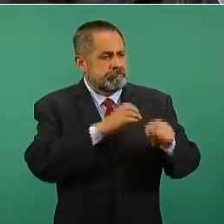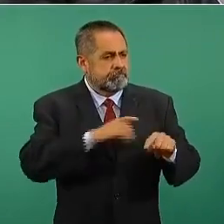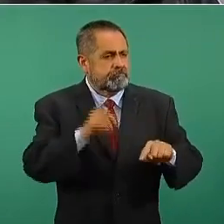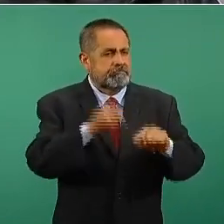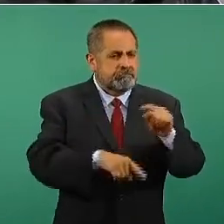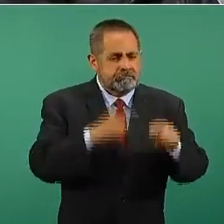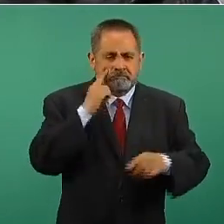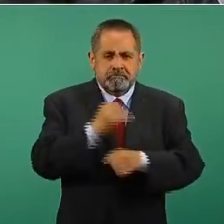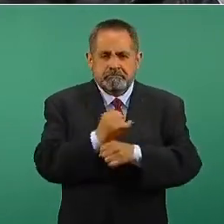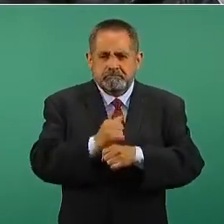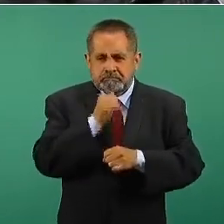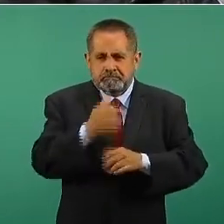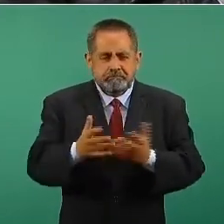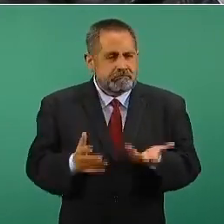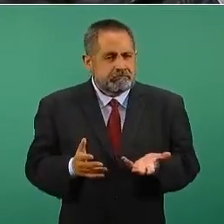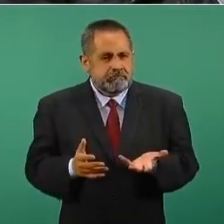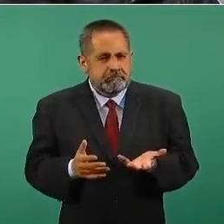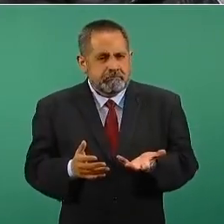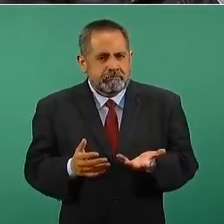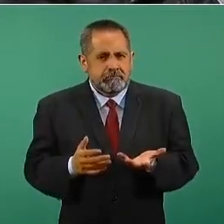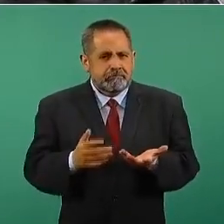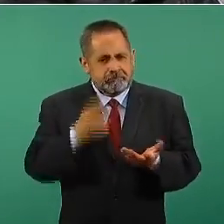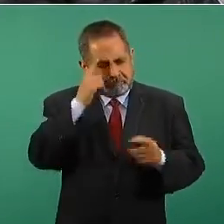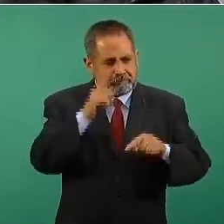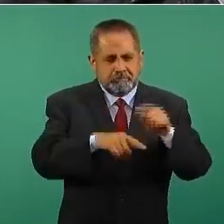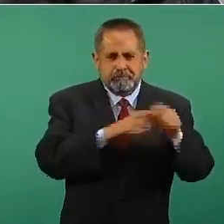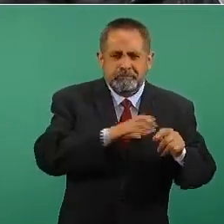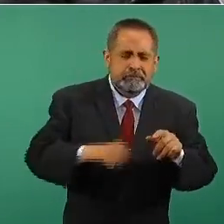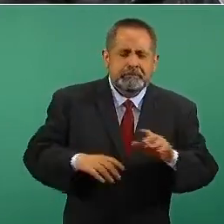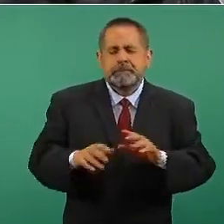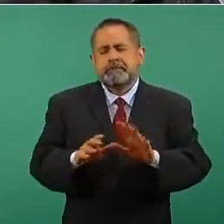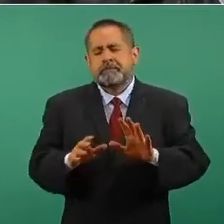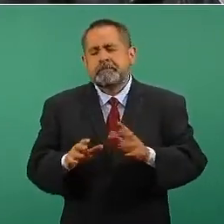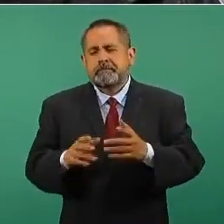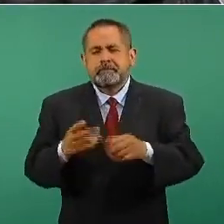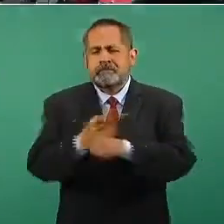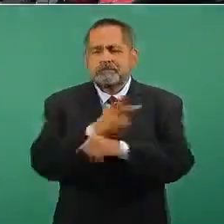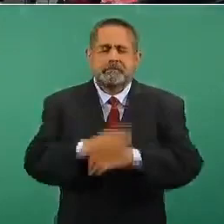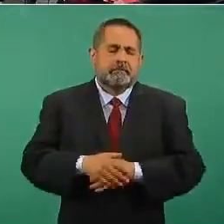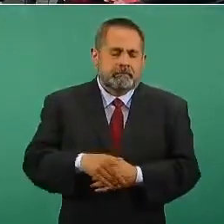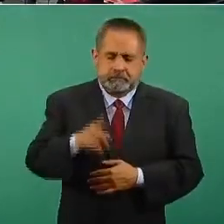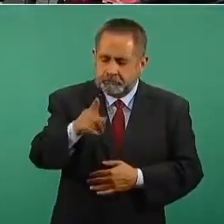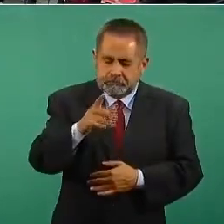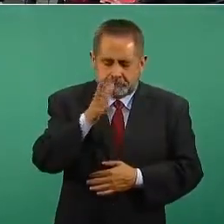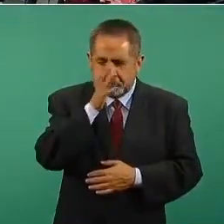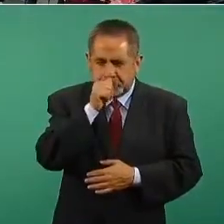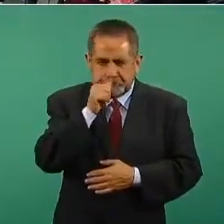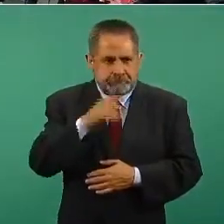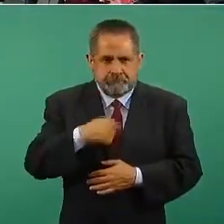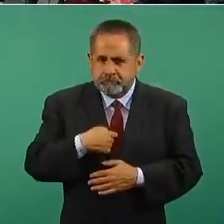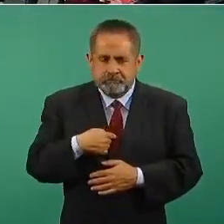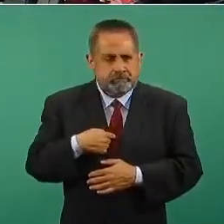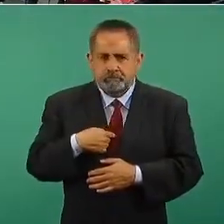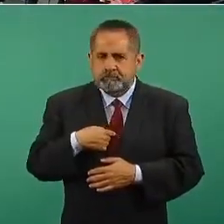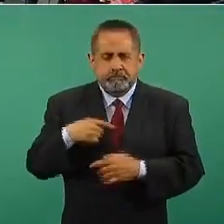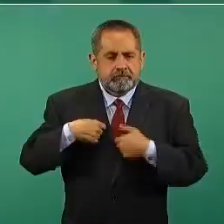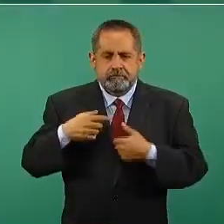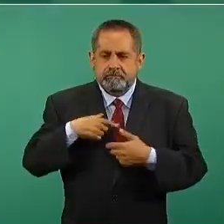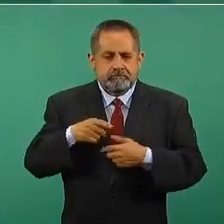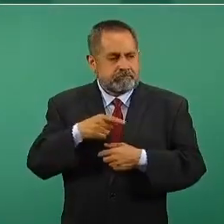es investigado, y si no le alcanza el tiempo, pues que ya no sea candidato. Esa fue la principal. No podemos permitir los